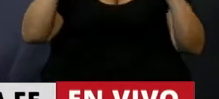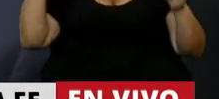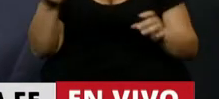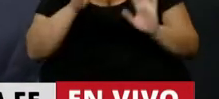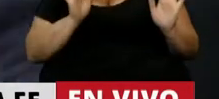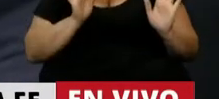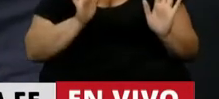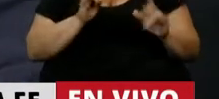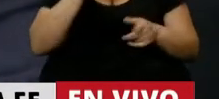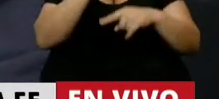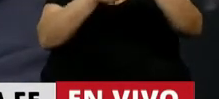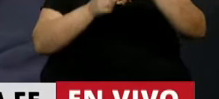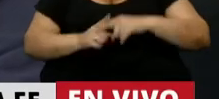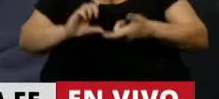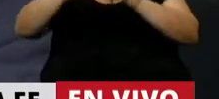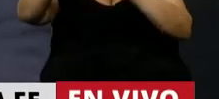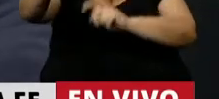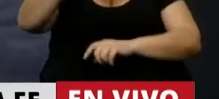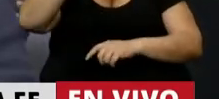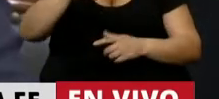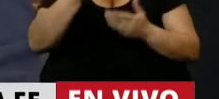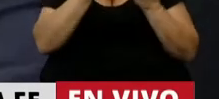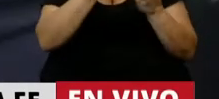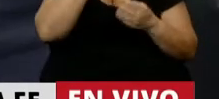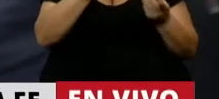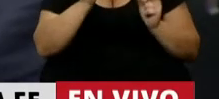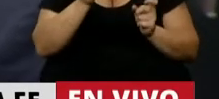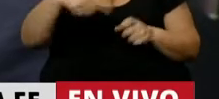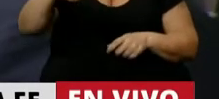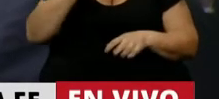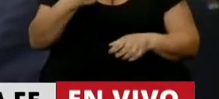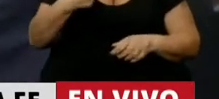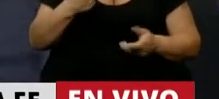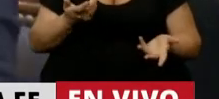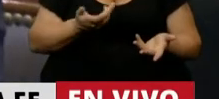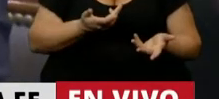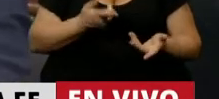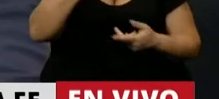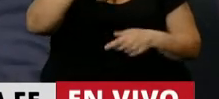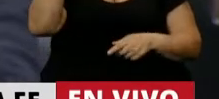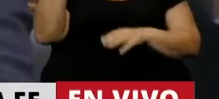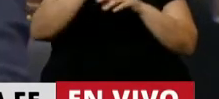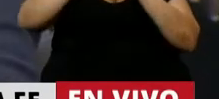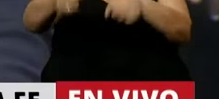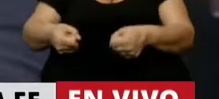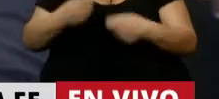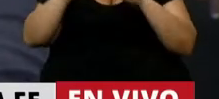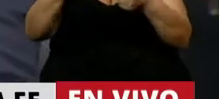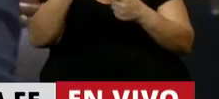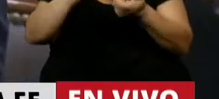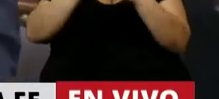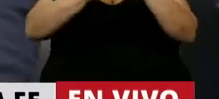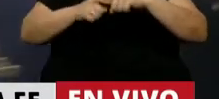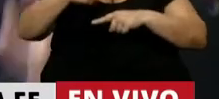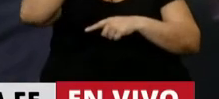sabemos, y esa fórmula terminó siendo beneficiosa para los jubilados, y se la suspende, porque es una